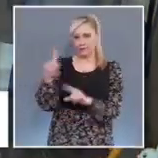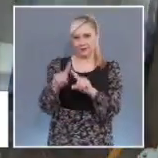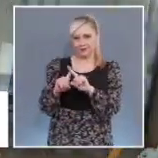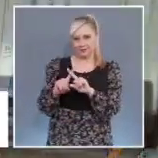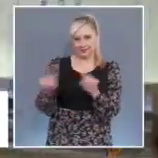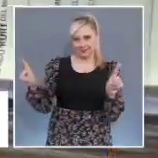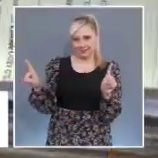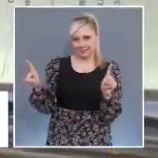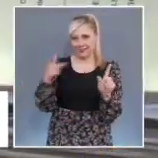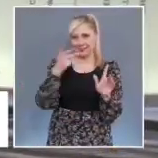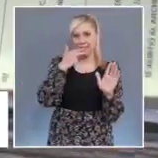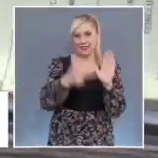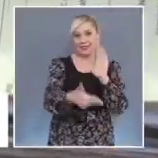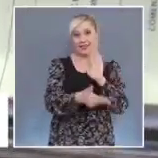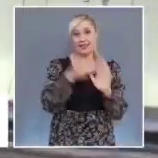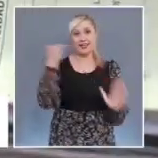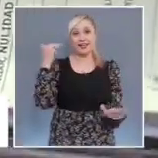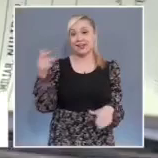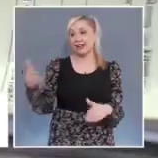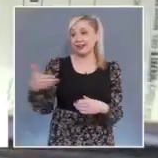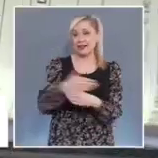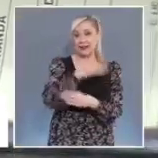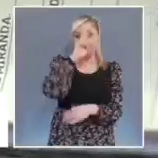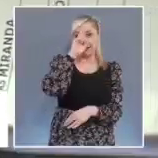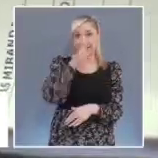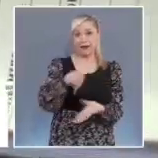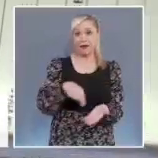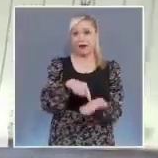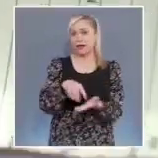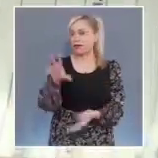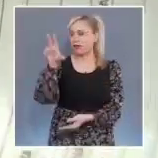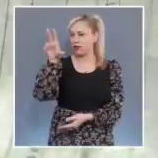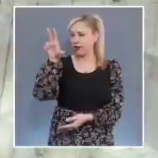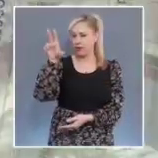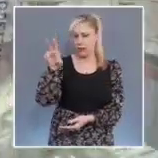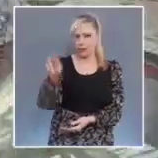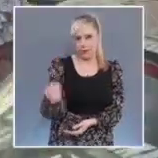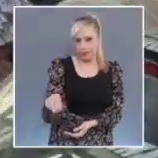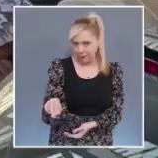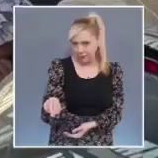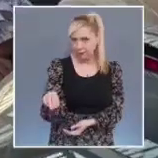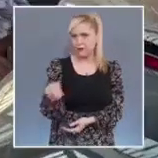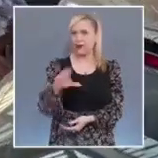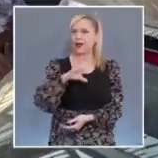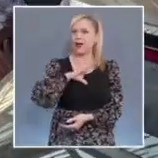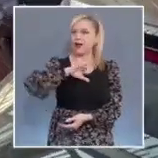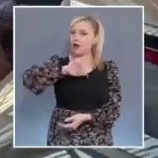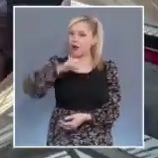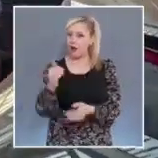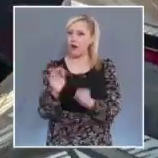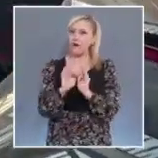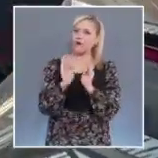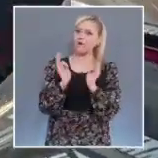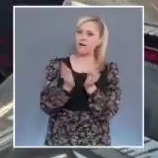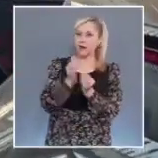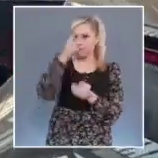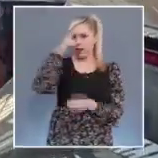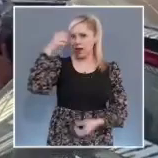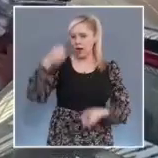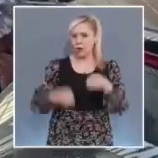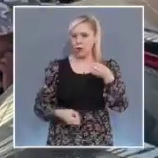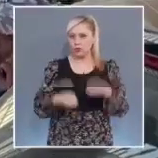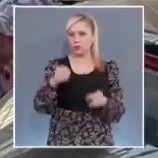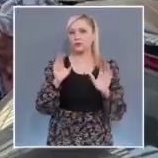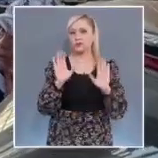Sala explicó que de las disposiciones que regulan las medidas precautorias y el juicio ejecutivo mercantil, se desprende que